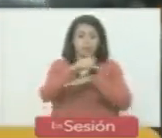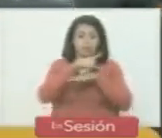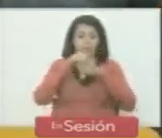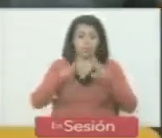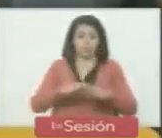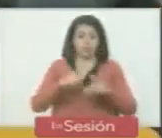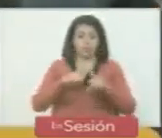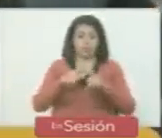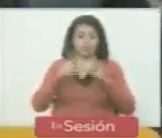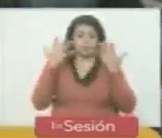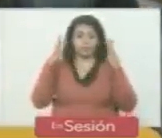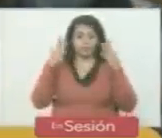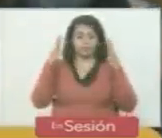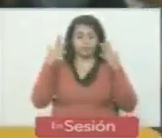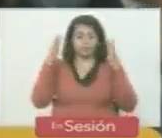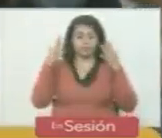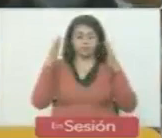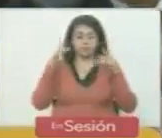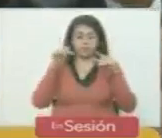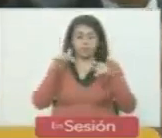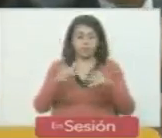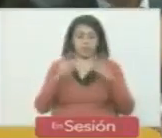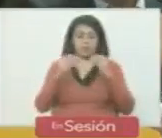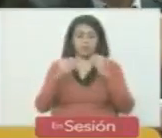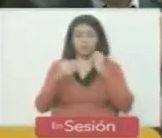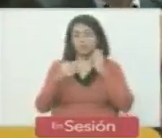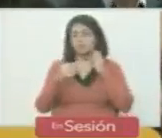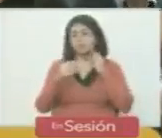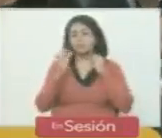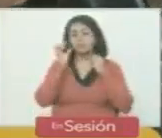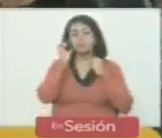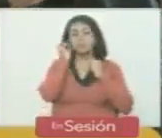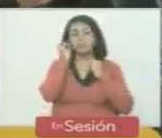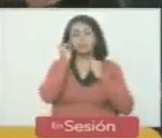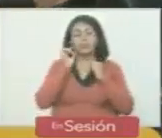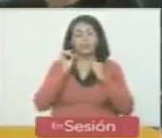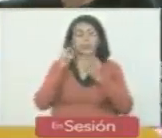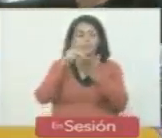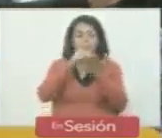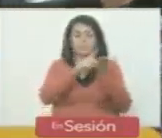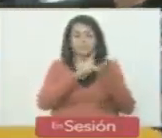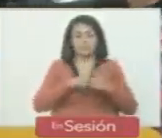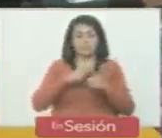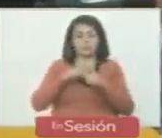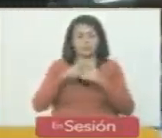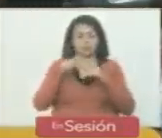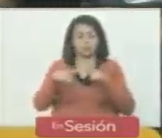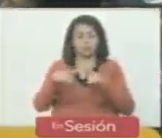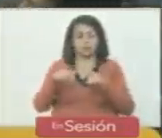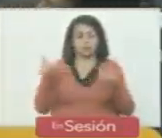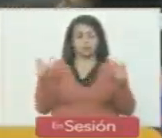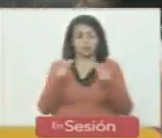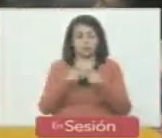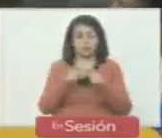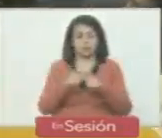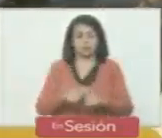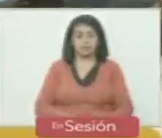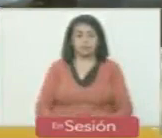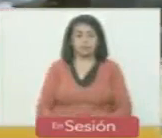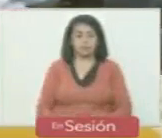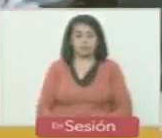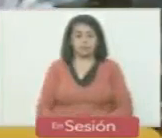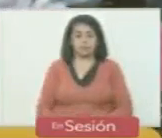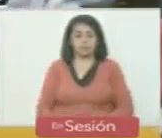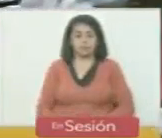gobiernos. Allí fueron muchas las mujeres que asistimos a esas reuniones,